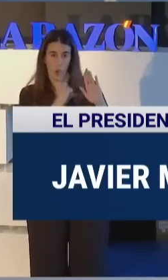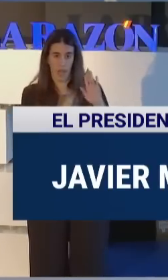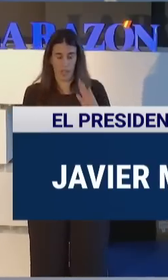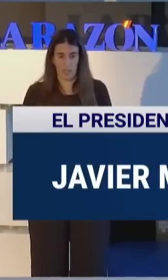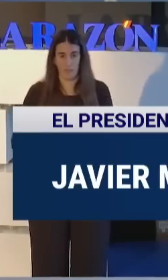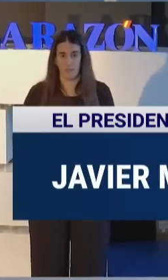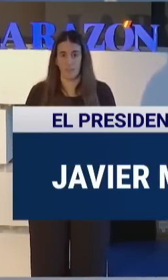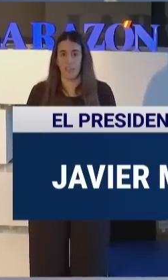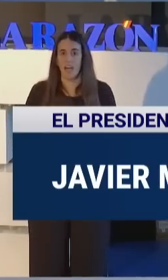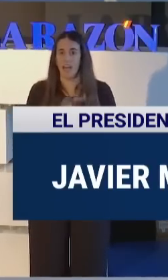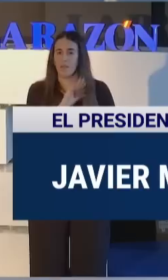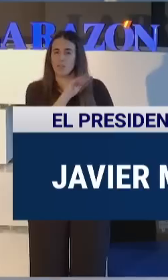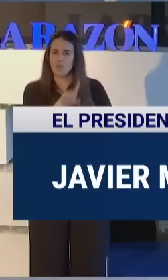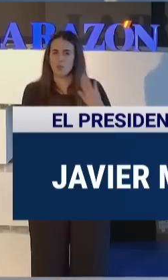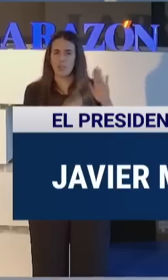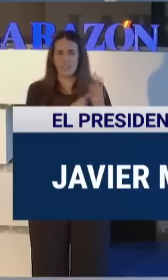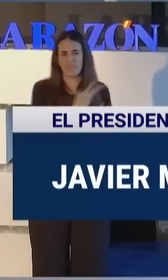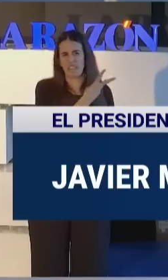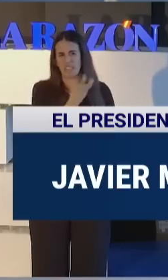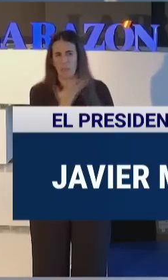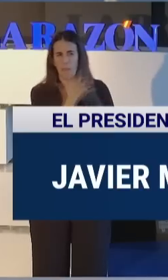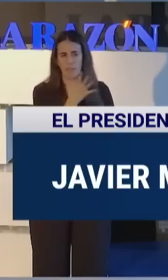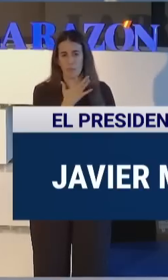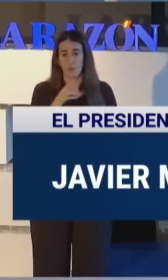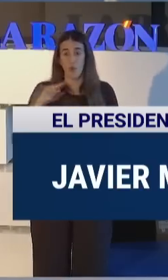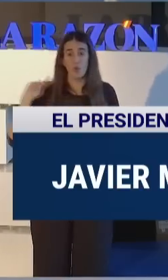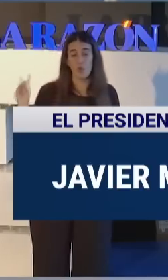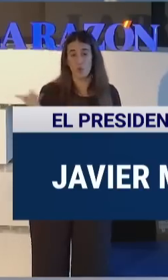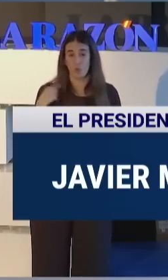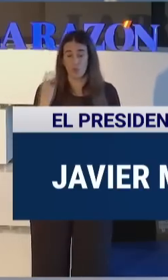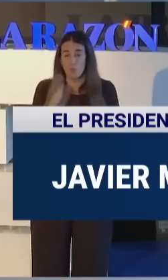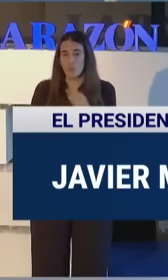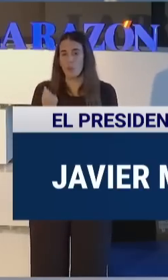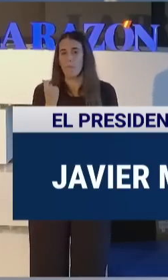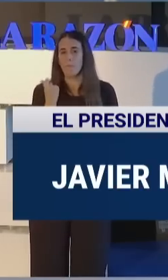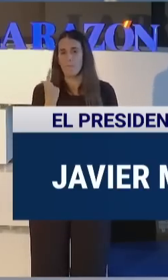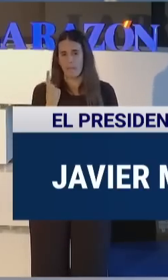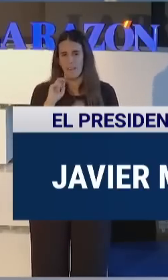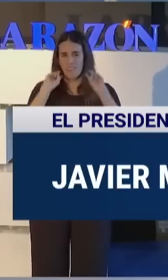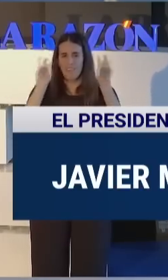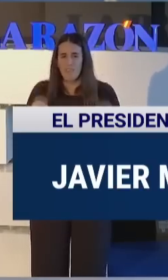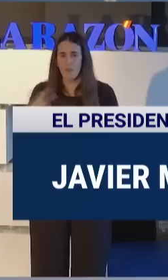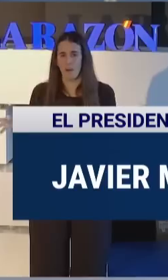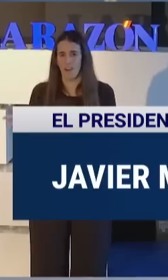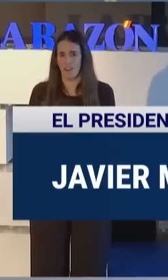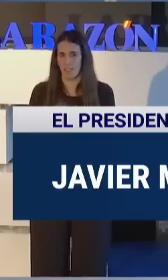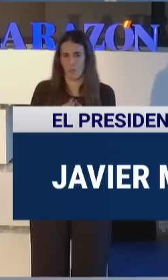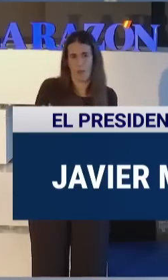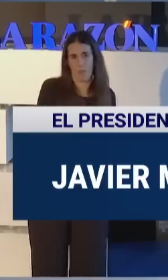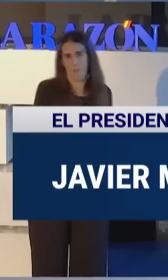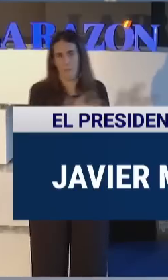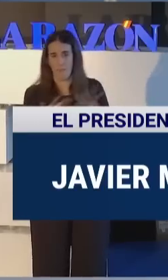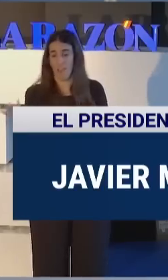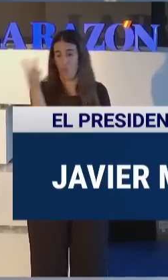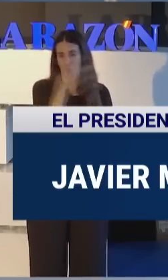DNU son 300 y pico. Nosotros mandamos cerca de 1000 reformas estructurales, así de la nada. En 2